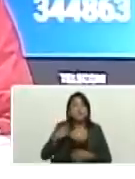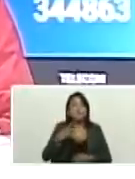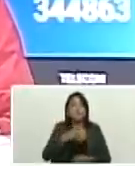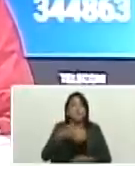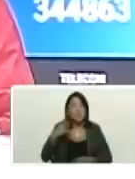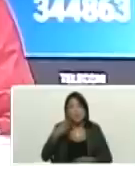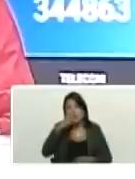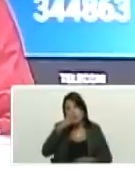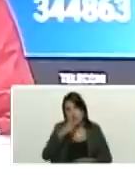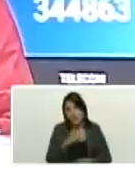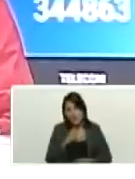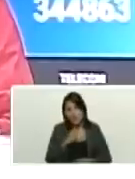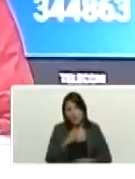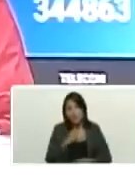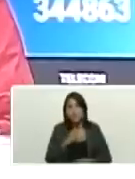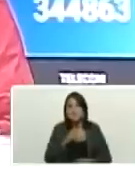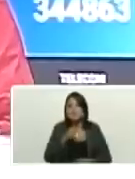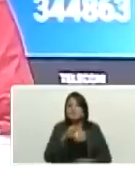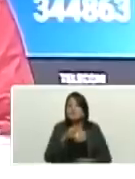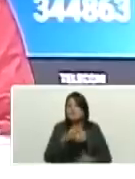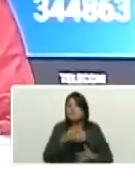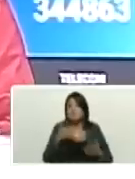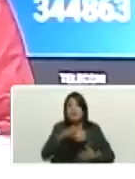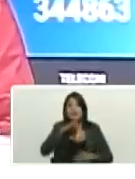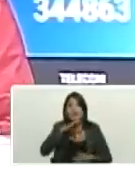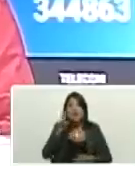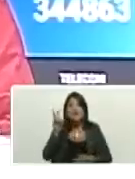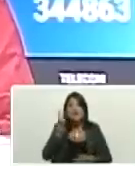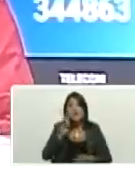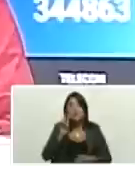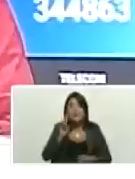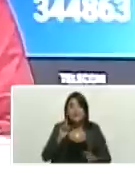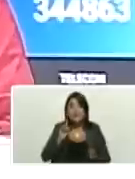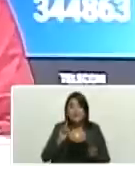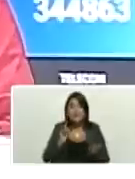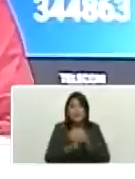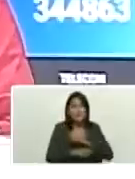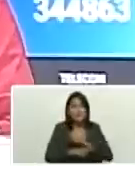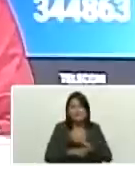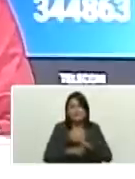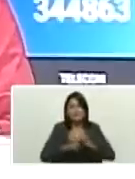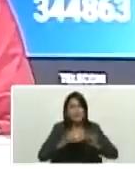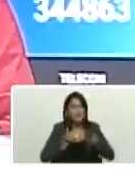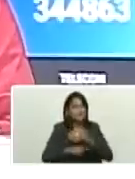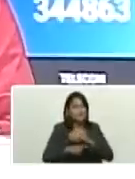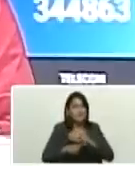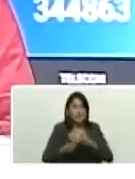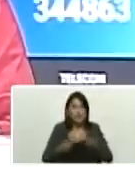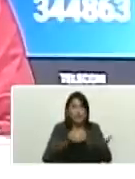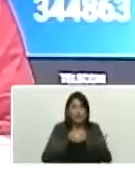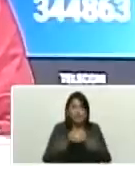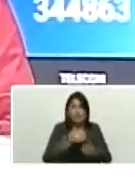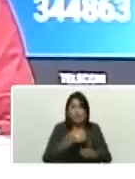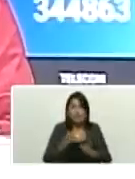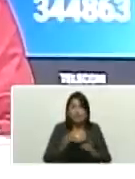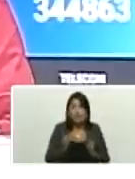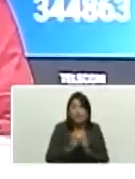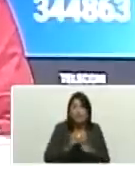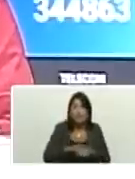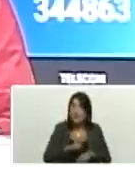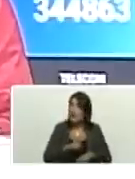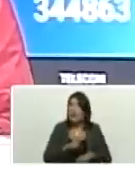años, comenzó a cambiar la historia de este país para siempre. Luego de una